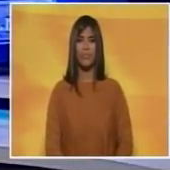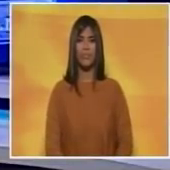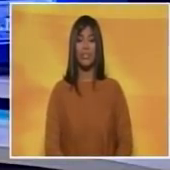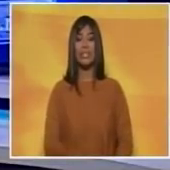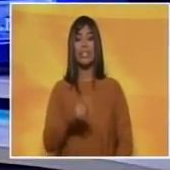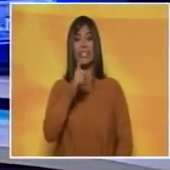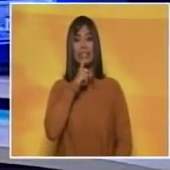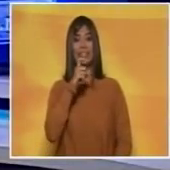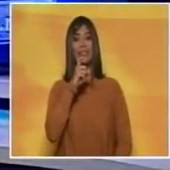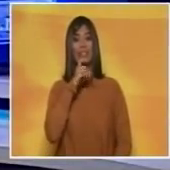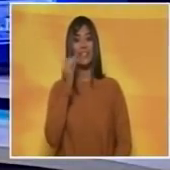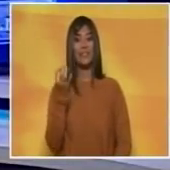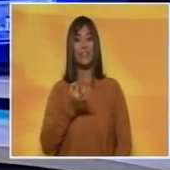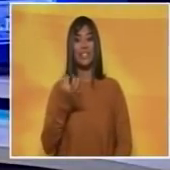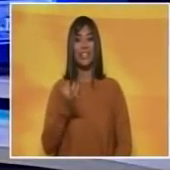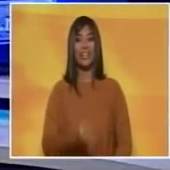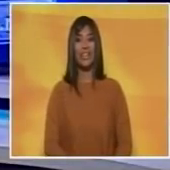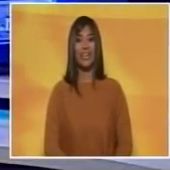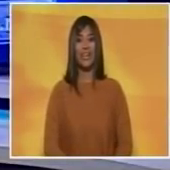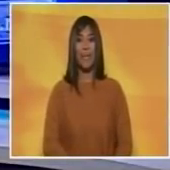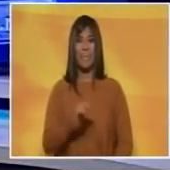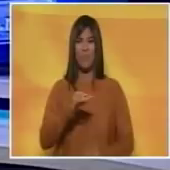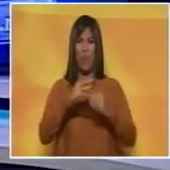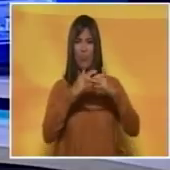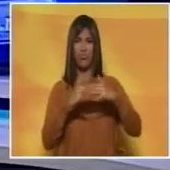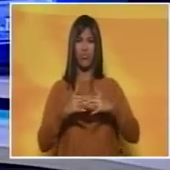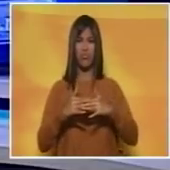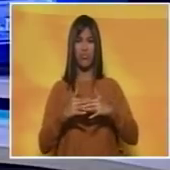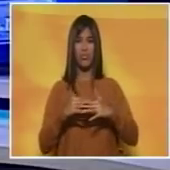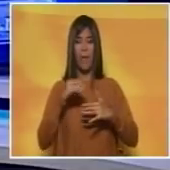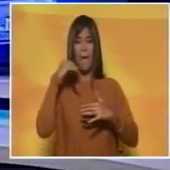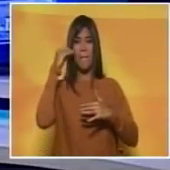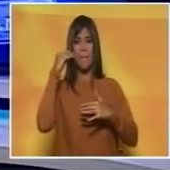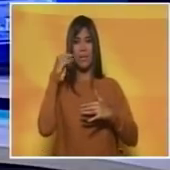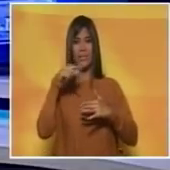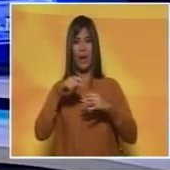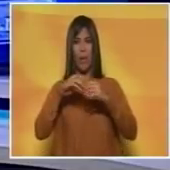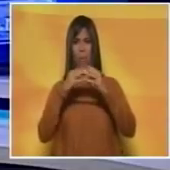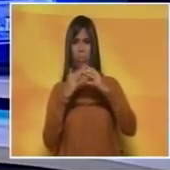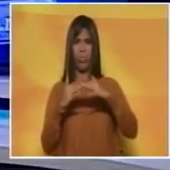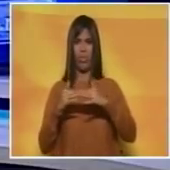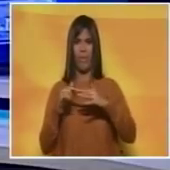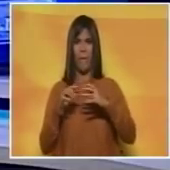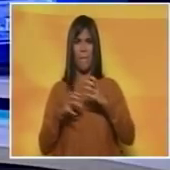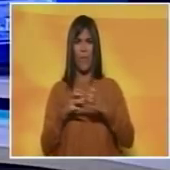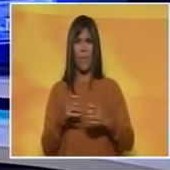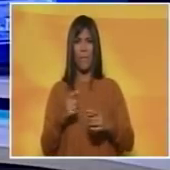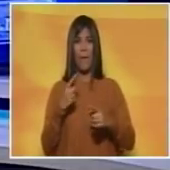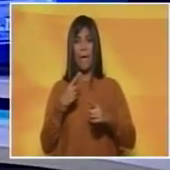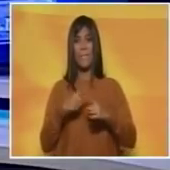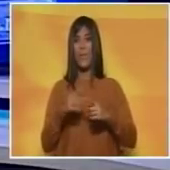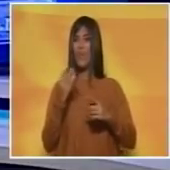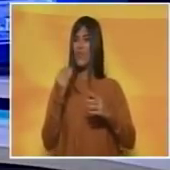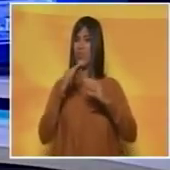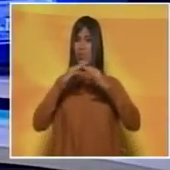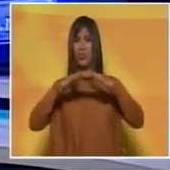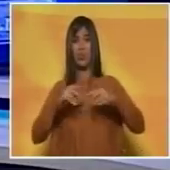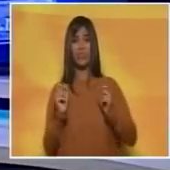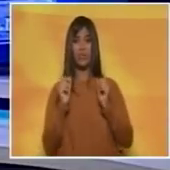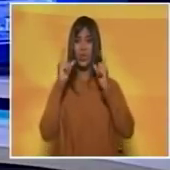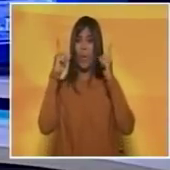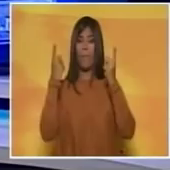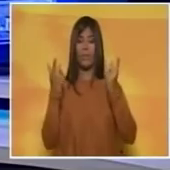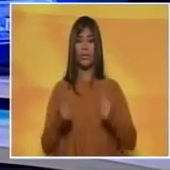Muy difícil de verdad que con esa grieta no pensaran que se iba a desplomar esa vía. Gregorio, pero no en esas magnitudes,